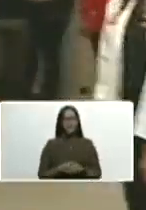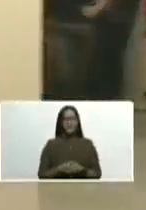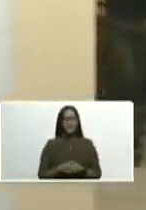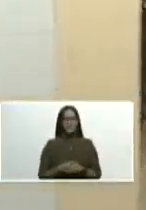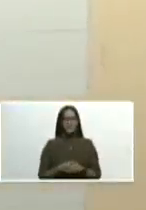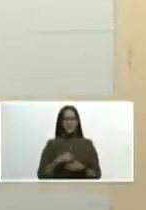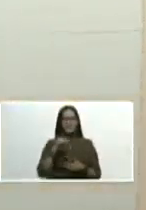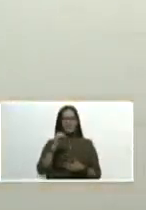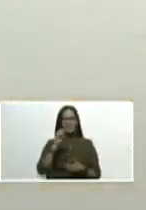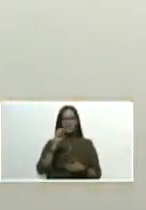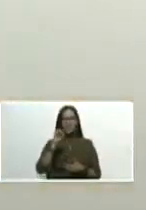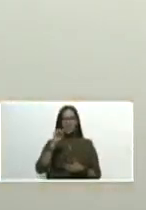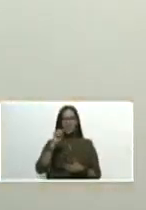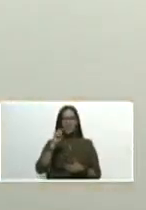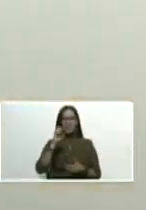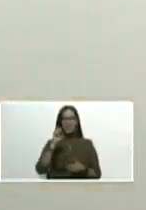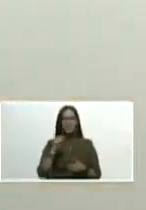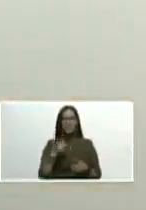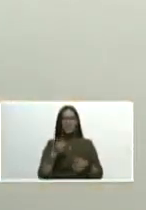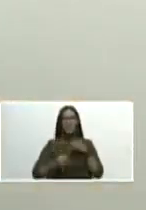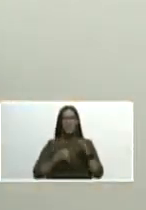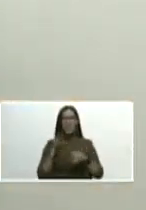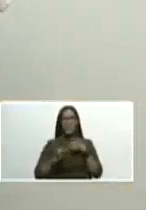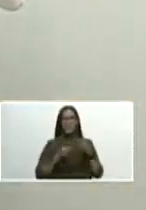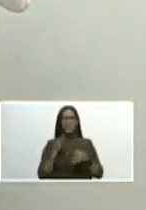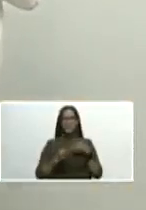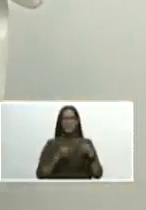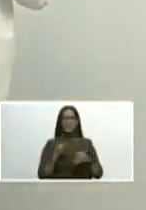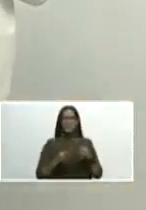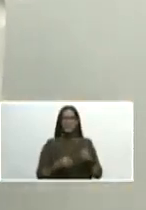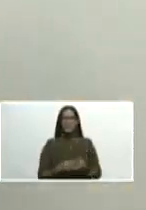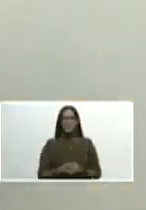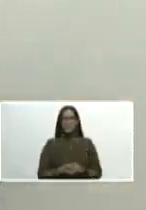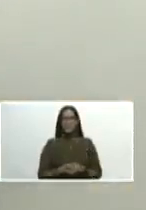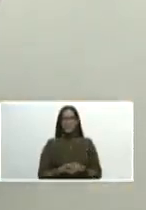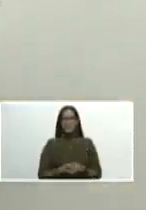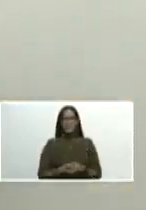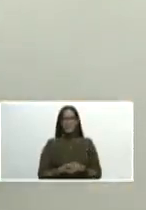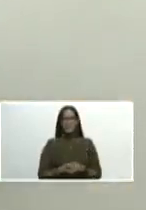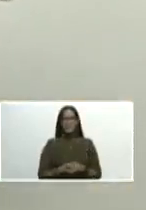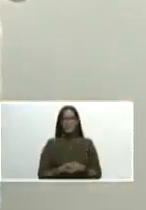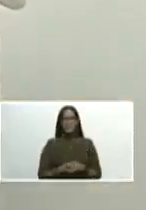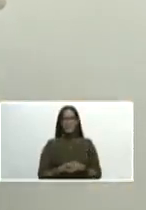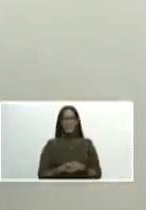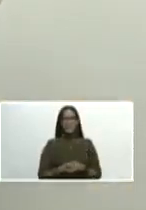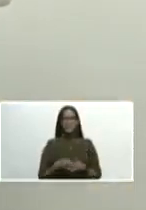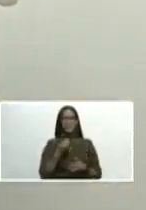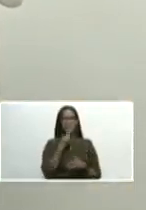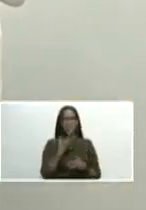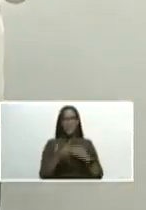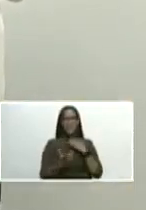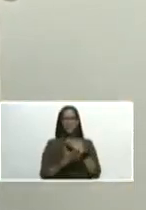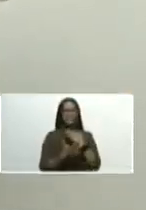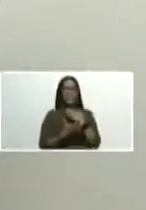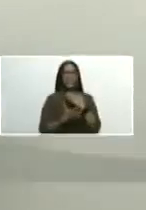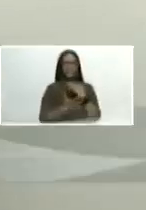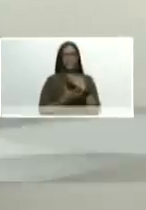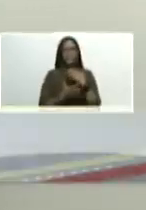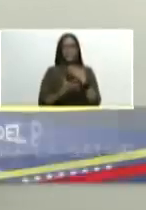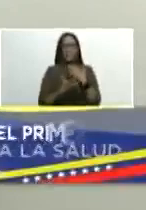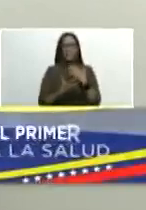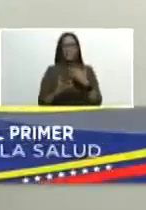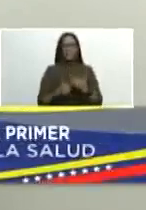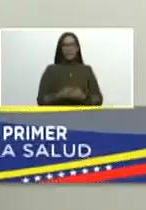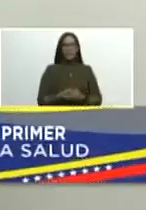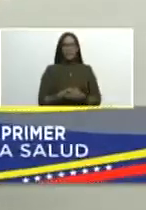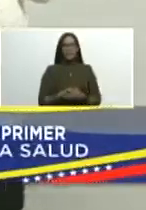Somatón Emotion. ¿Qué me puedes contar de este aparato? Bueno, en excelente tecnología. Aquí tenemos nuestra doctora en la